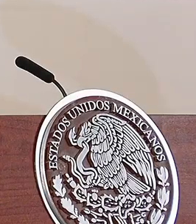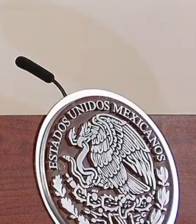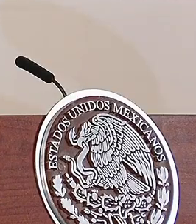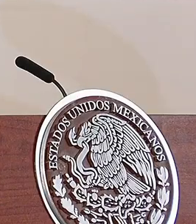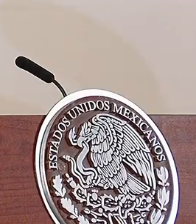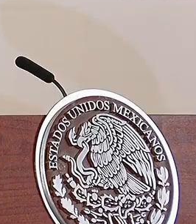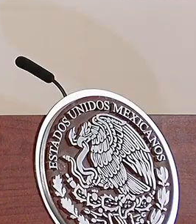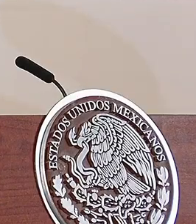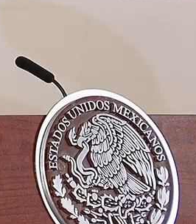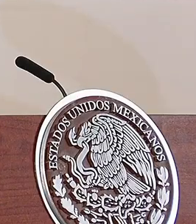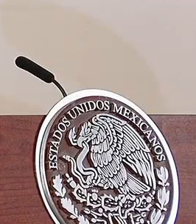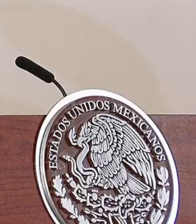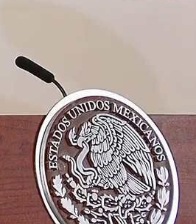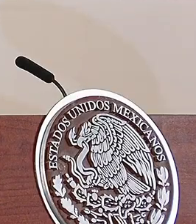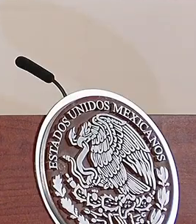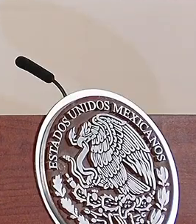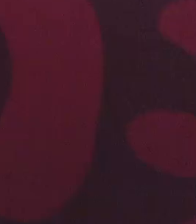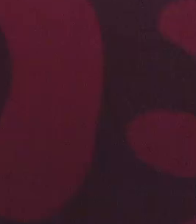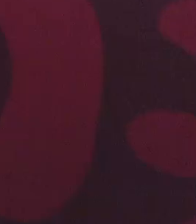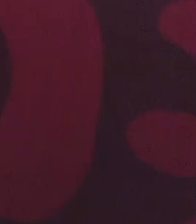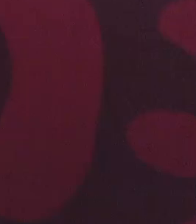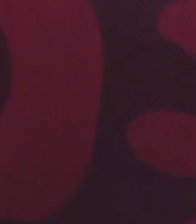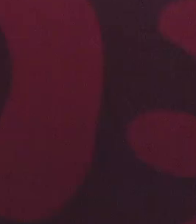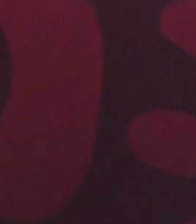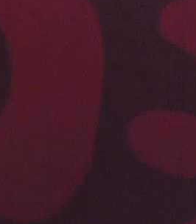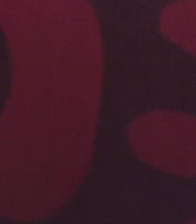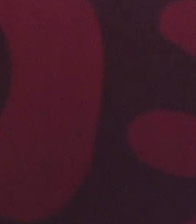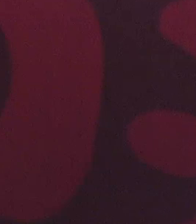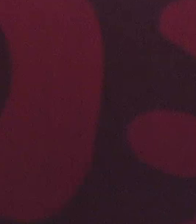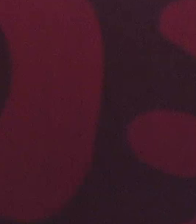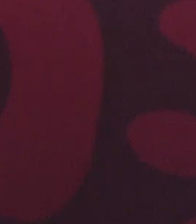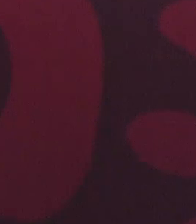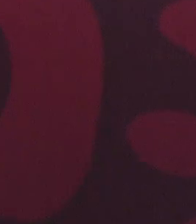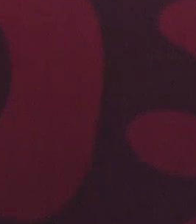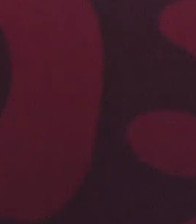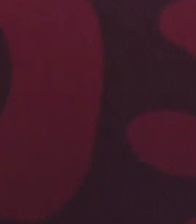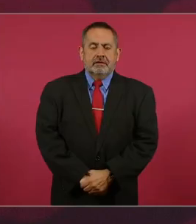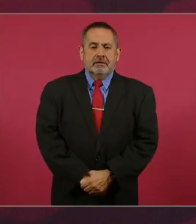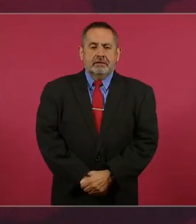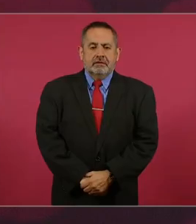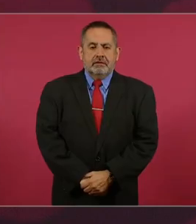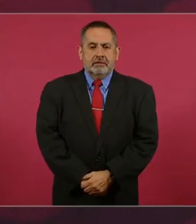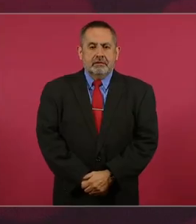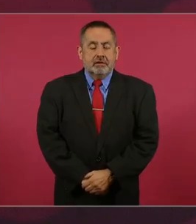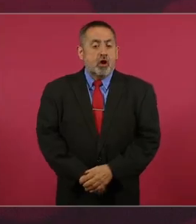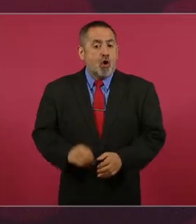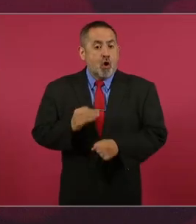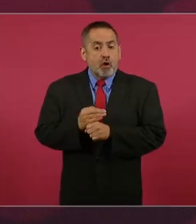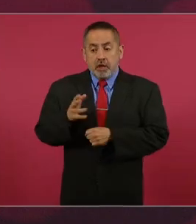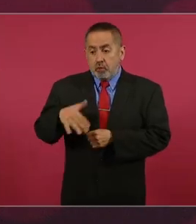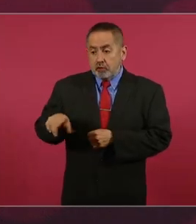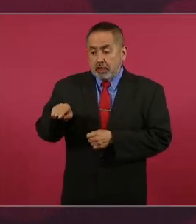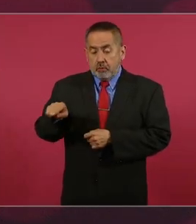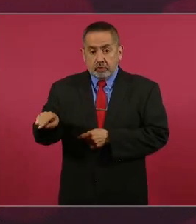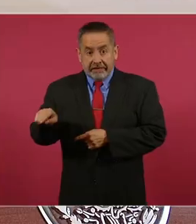al pueblo de México a tomar las armas en contra de la dictadura porfirista 18 años